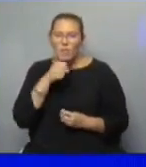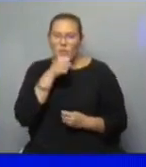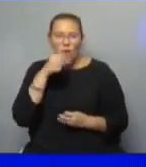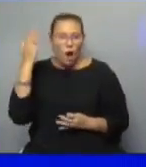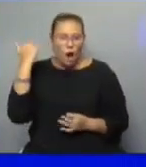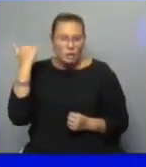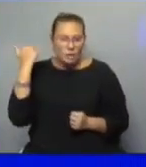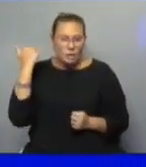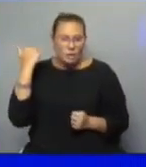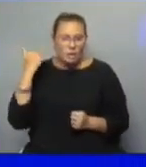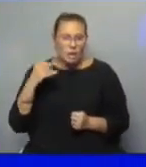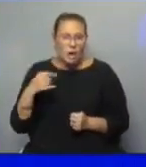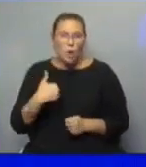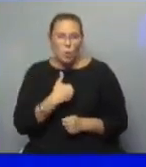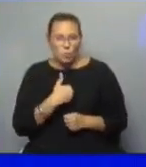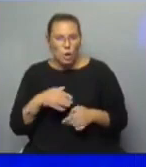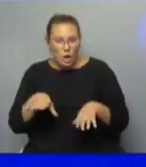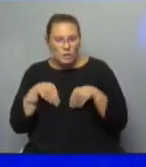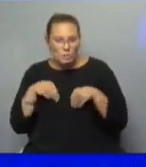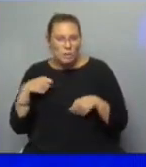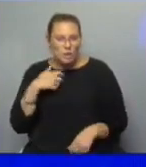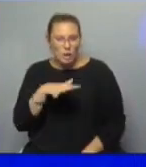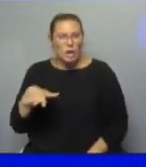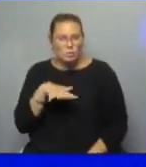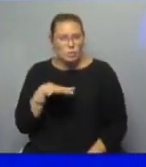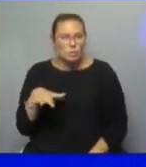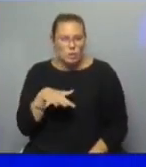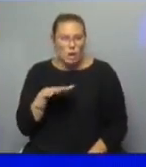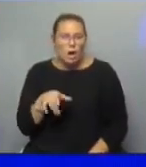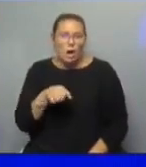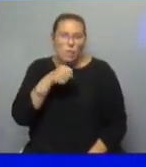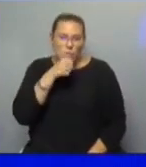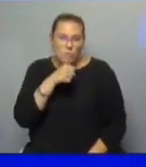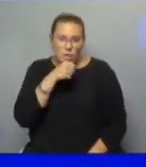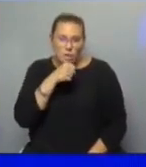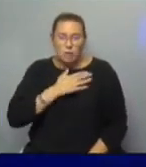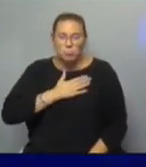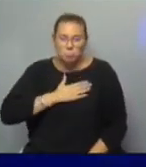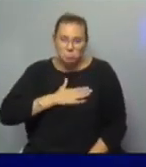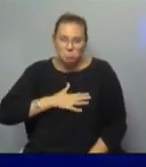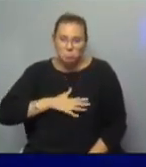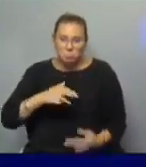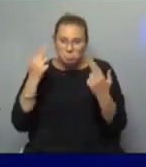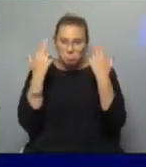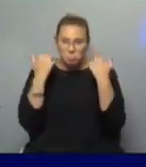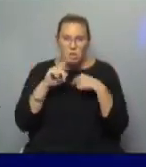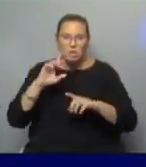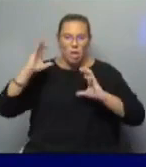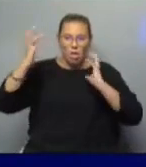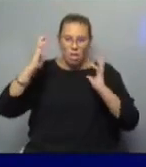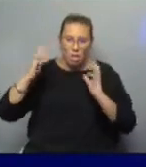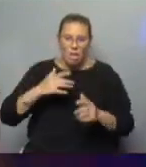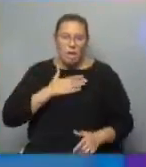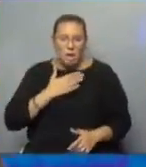antes aceptaban un rol en la sociedad que era una vieja tranquila, que no metía líos, que no